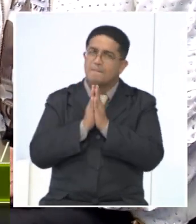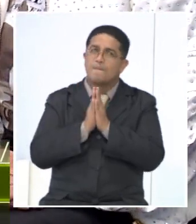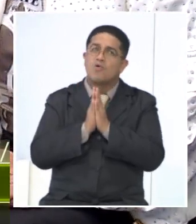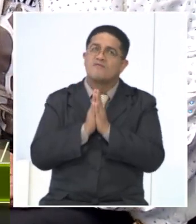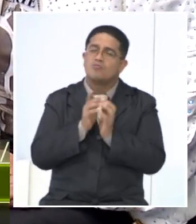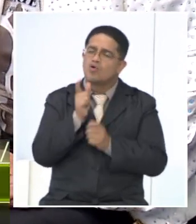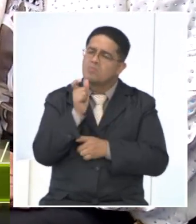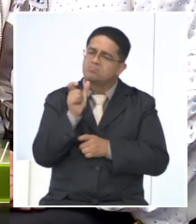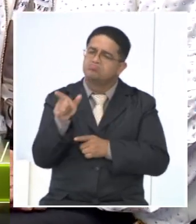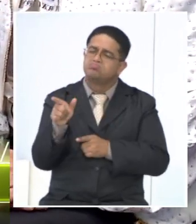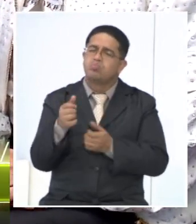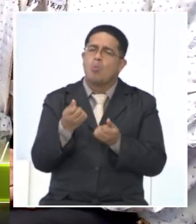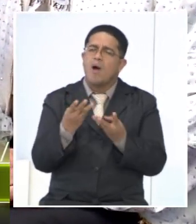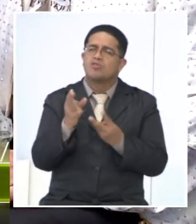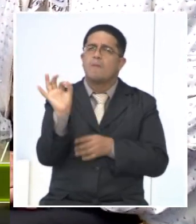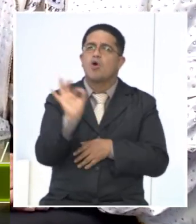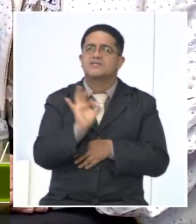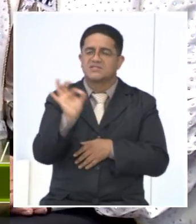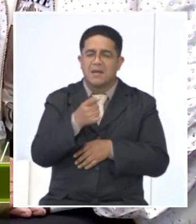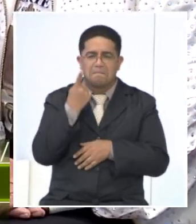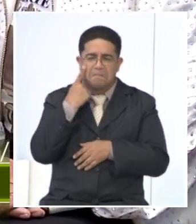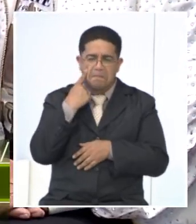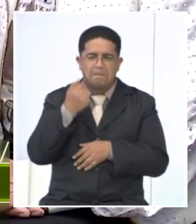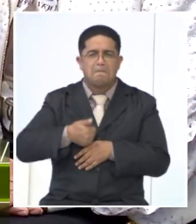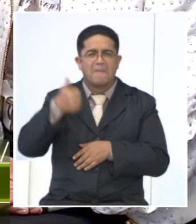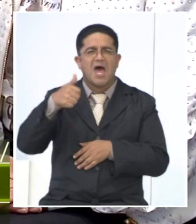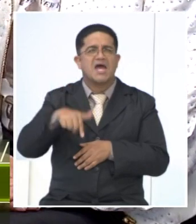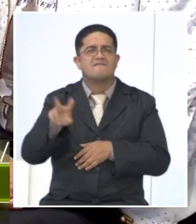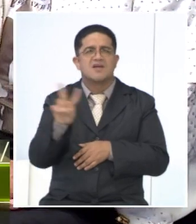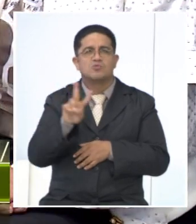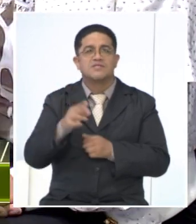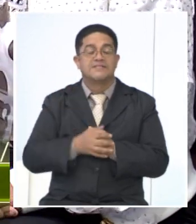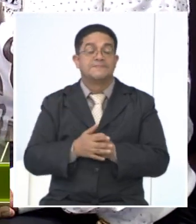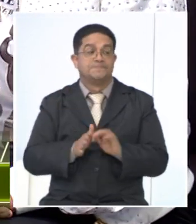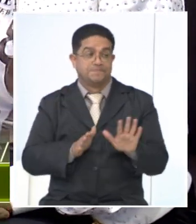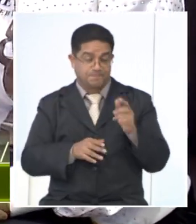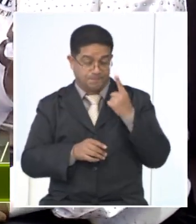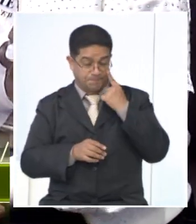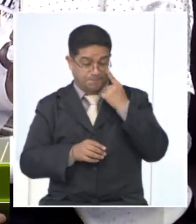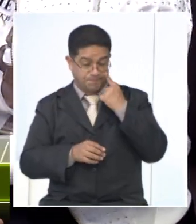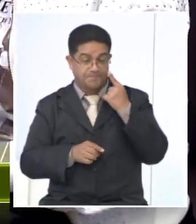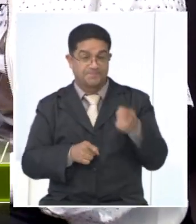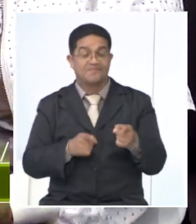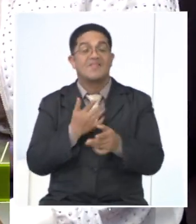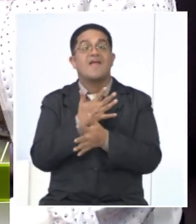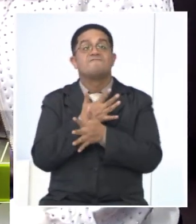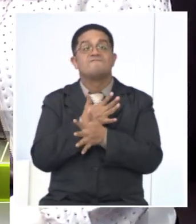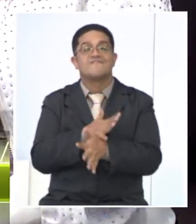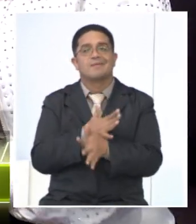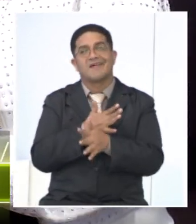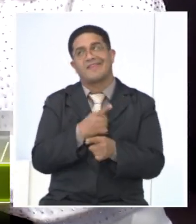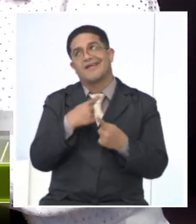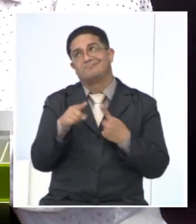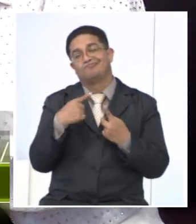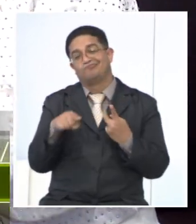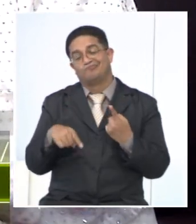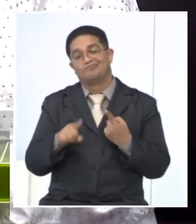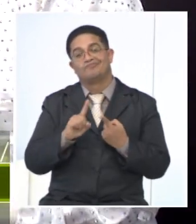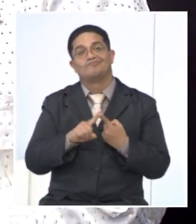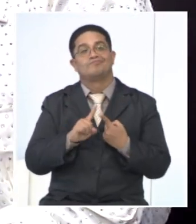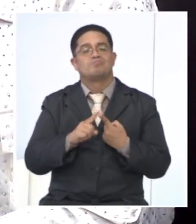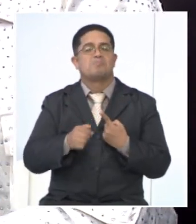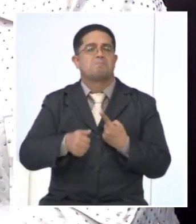de porcentaje de cuáles son las más frecuentes acá en nuestro país? Bueno, fíjate, las enfermedades hay diversas, están las